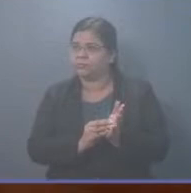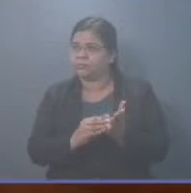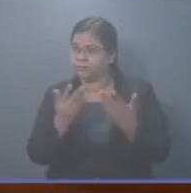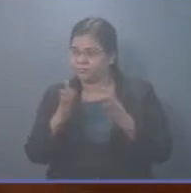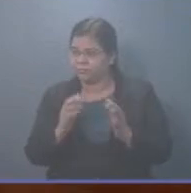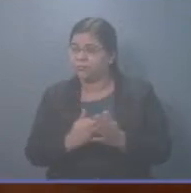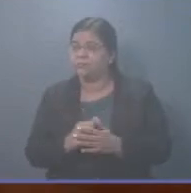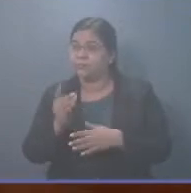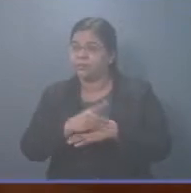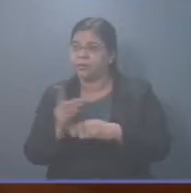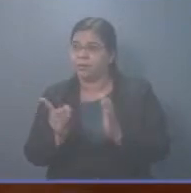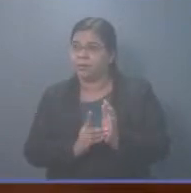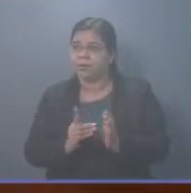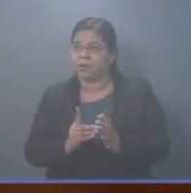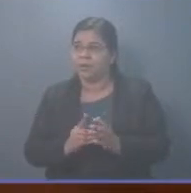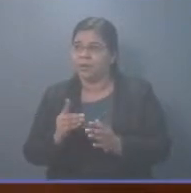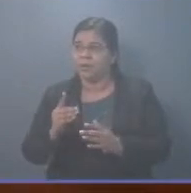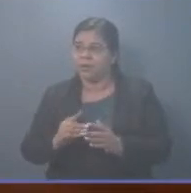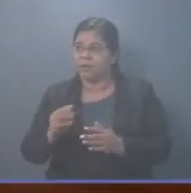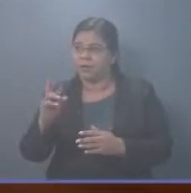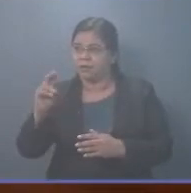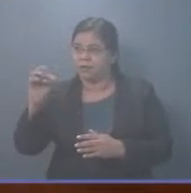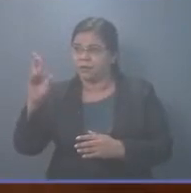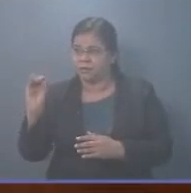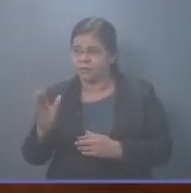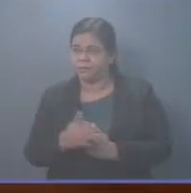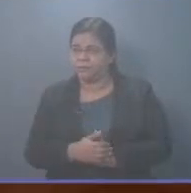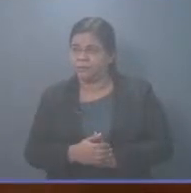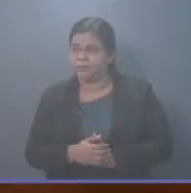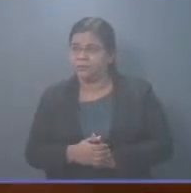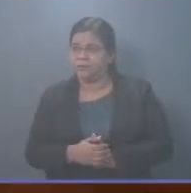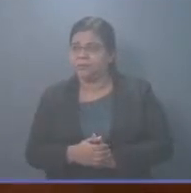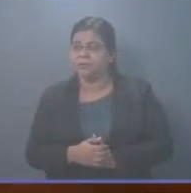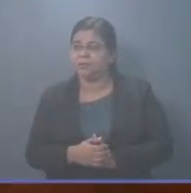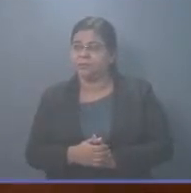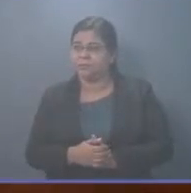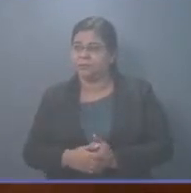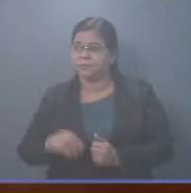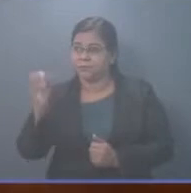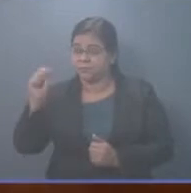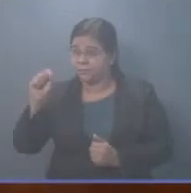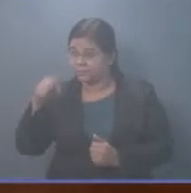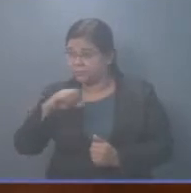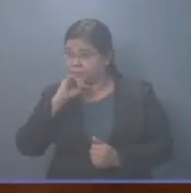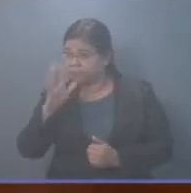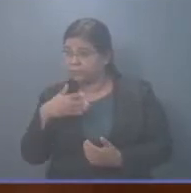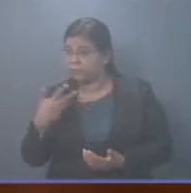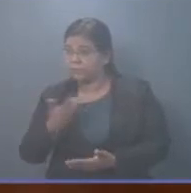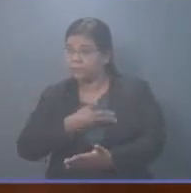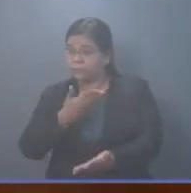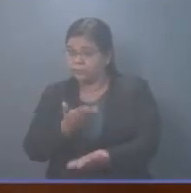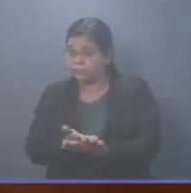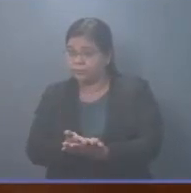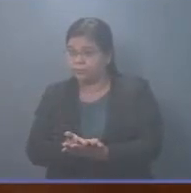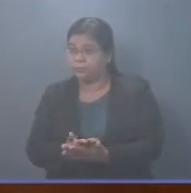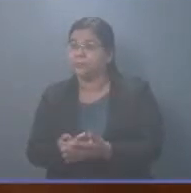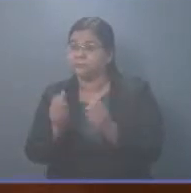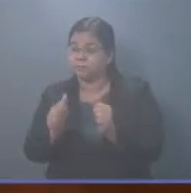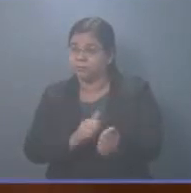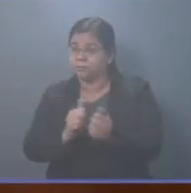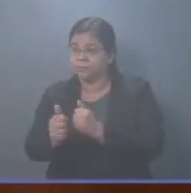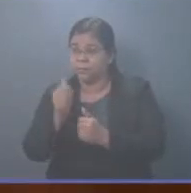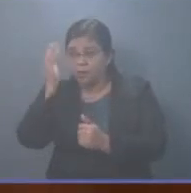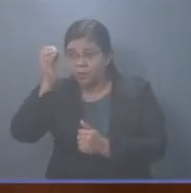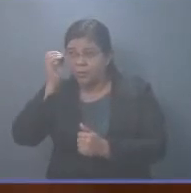propuso la diputada Romero. La propuesta del equipo técnico, ¿cuál era? La propuesta era superar la